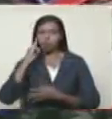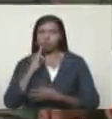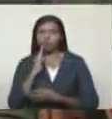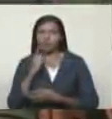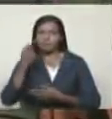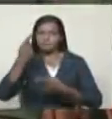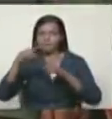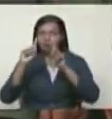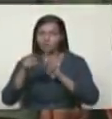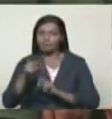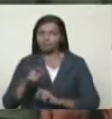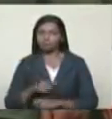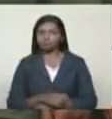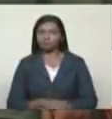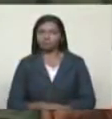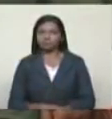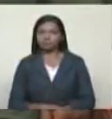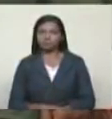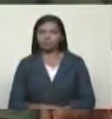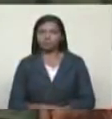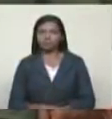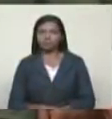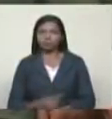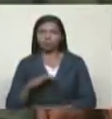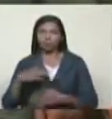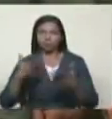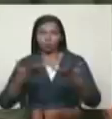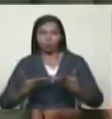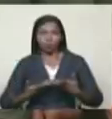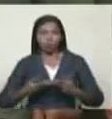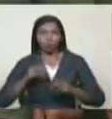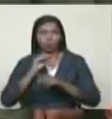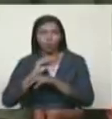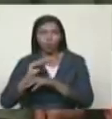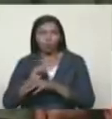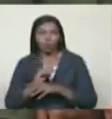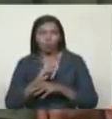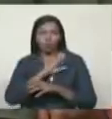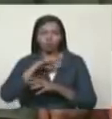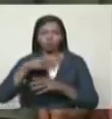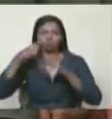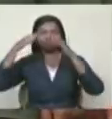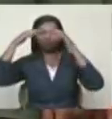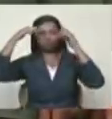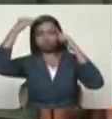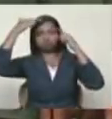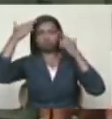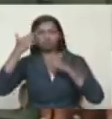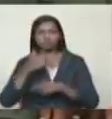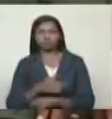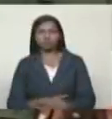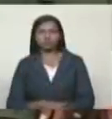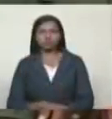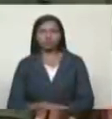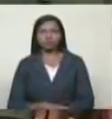Pero también recibimos el manto protector de nuestro comandante Hugo Chávez.